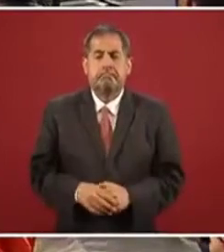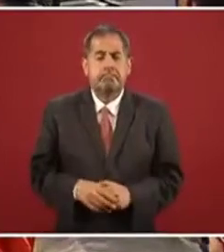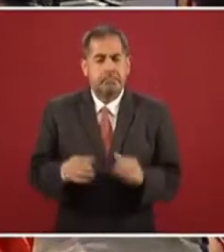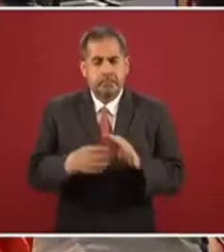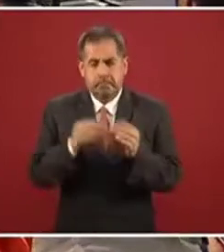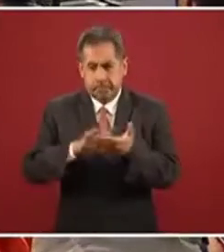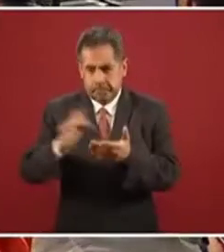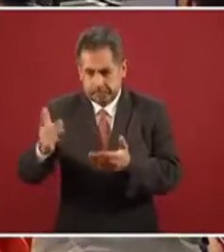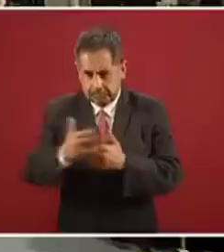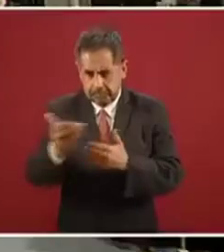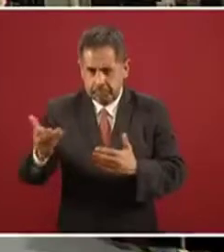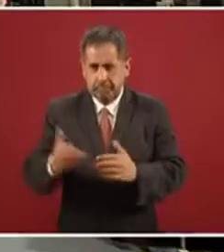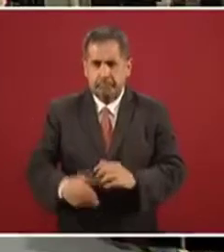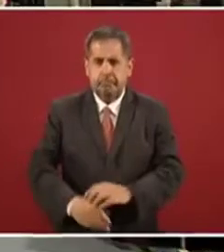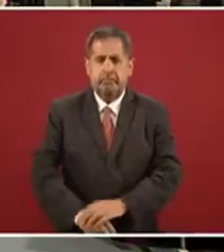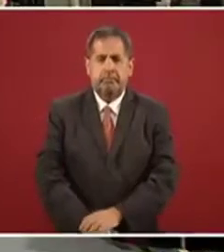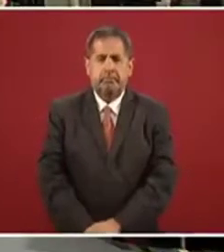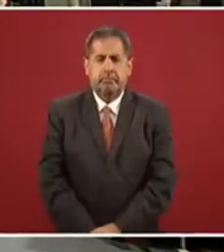Muchas gracias.